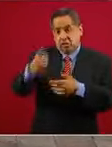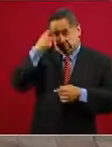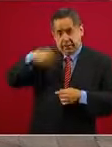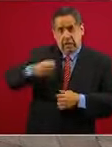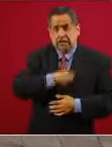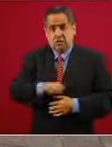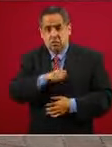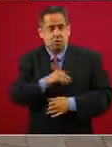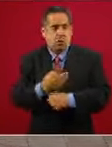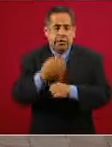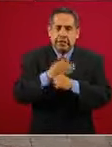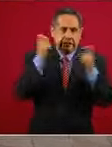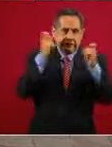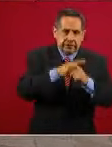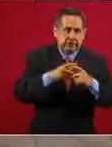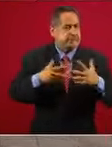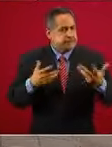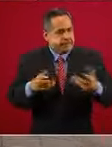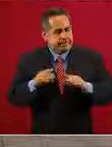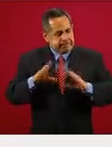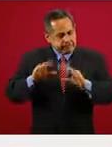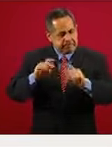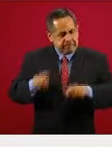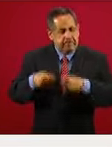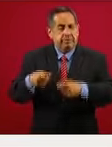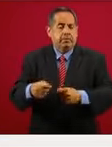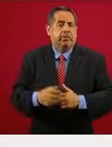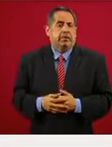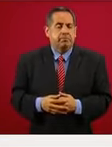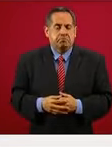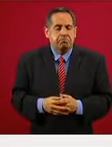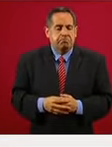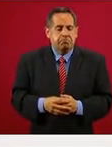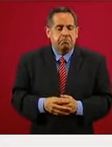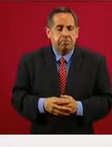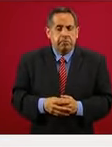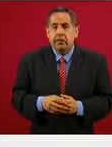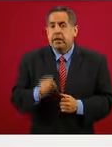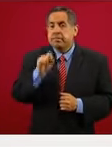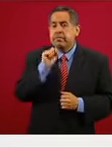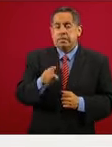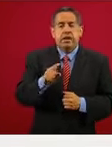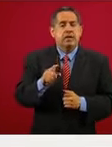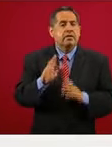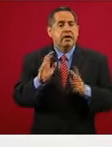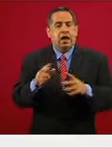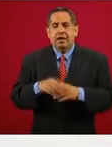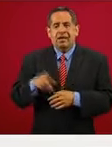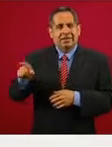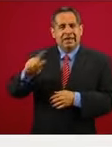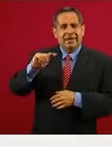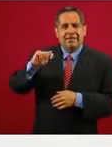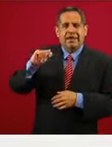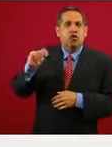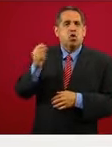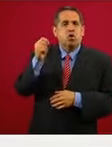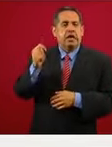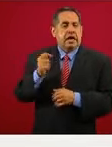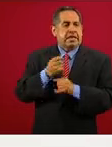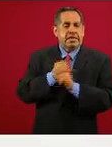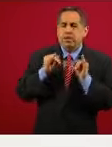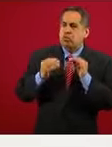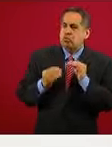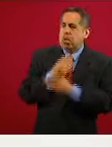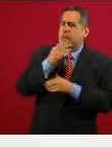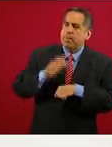salud. Asimismo, se han sentado las bases de la independencia tecnológica, logrando en